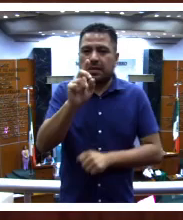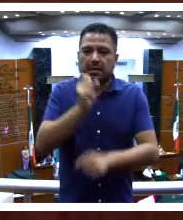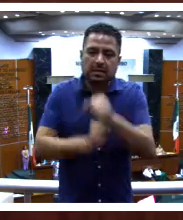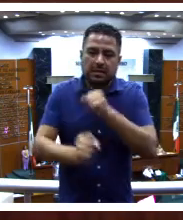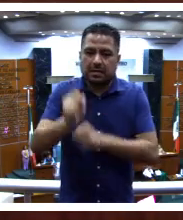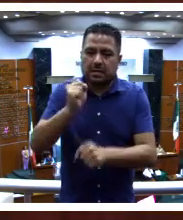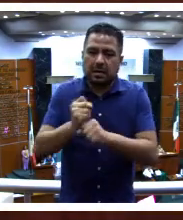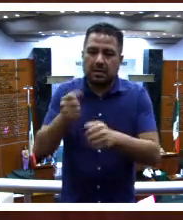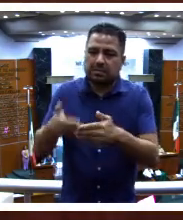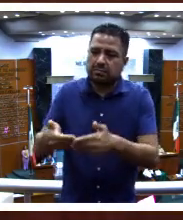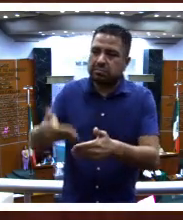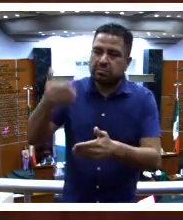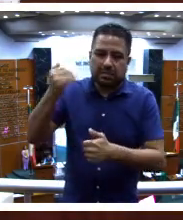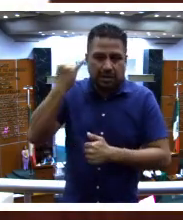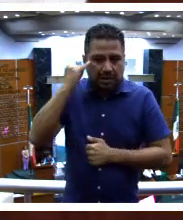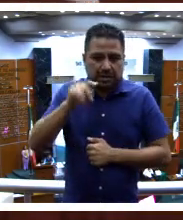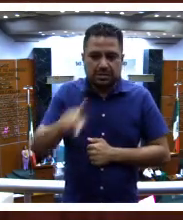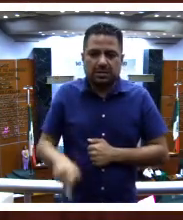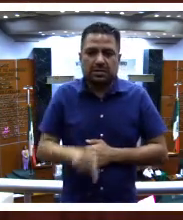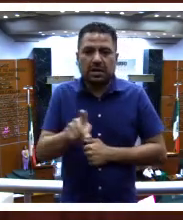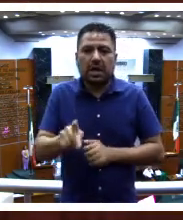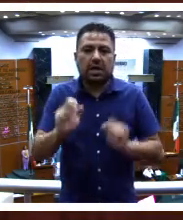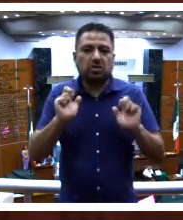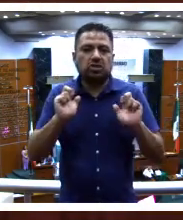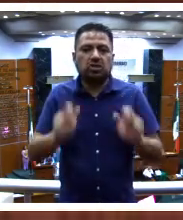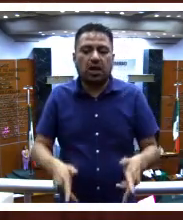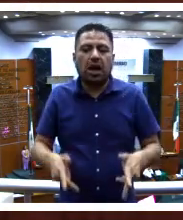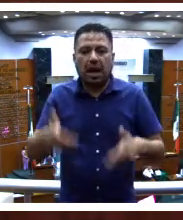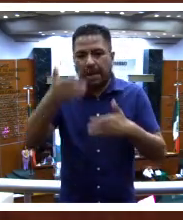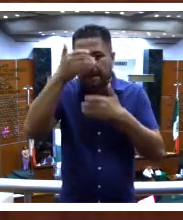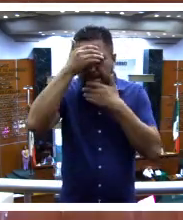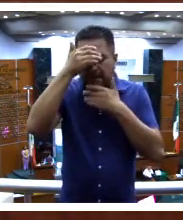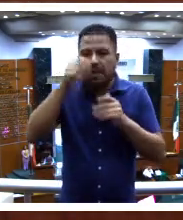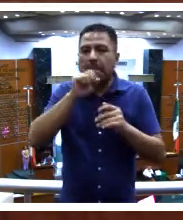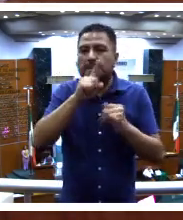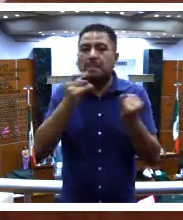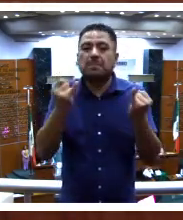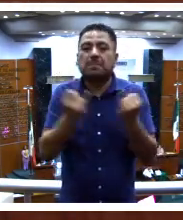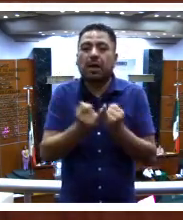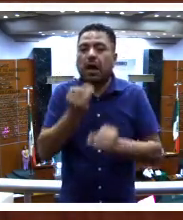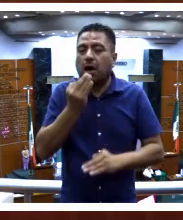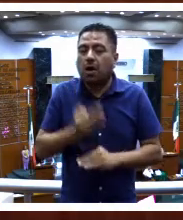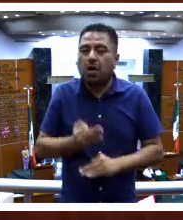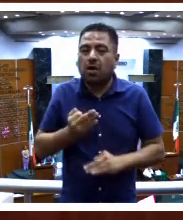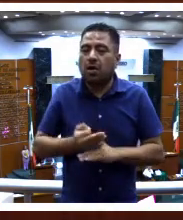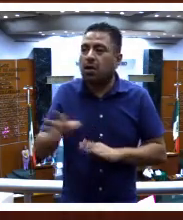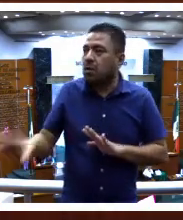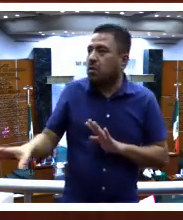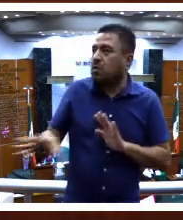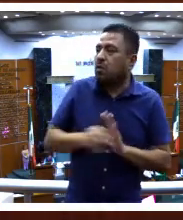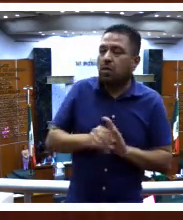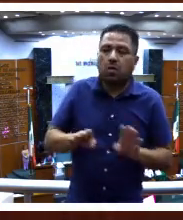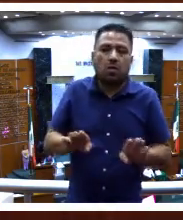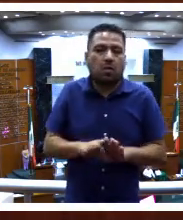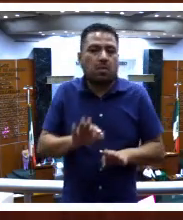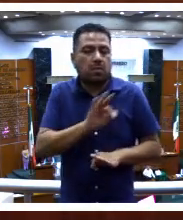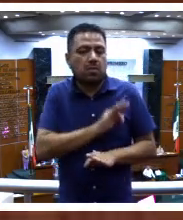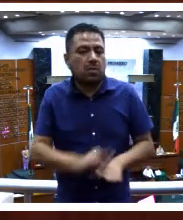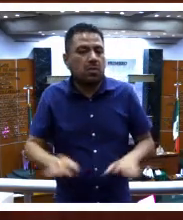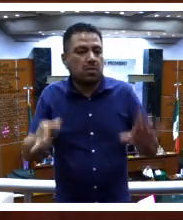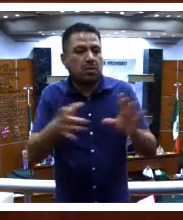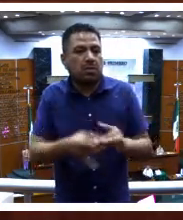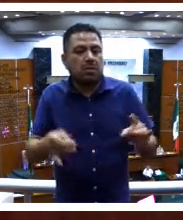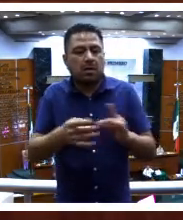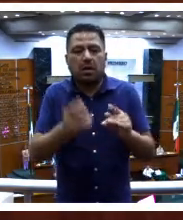años, indígenas de Chiapas. Y estamos igualmente ahora. ¿Cómo podemos decir que